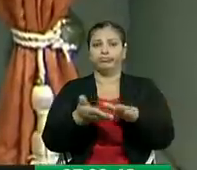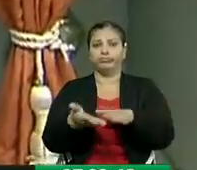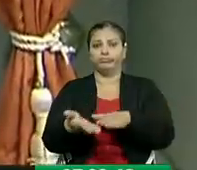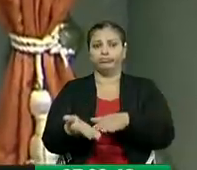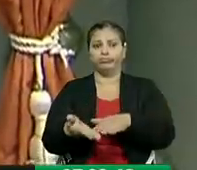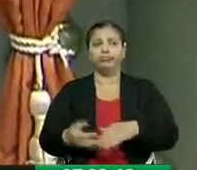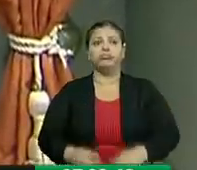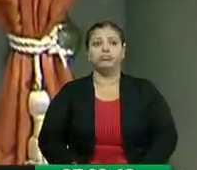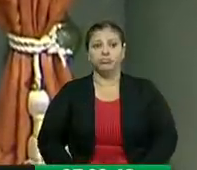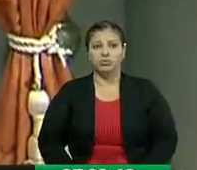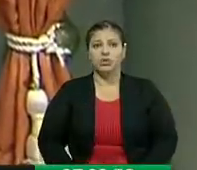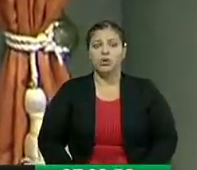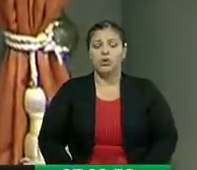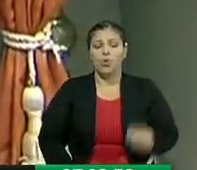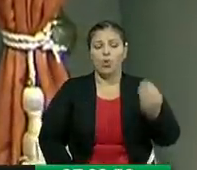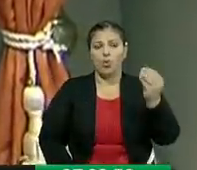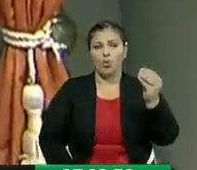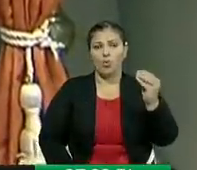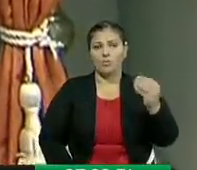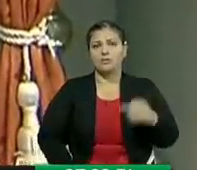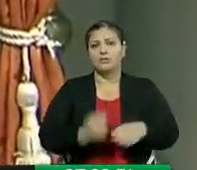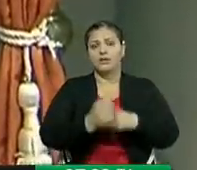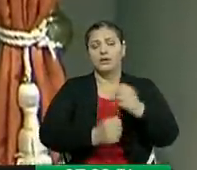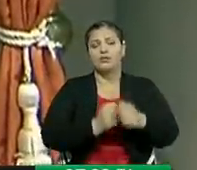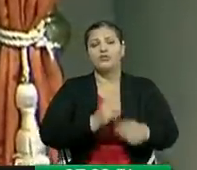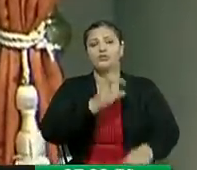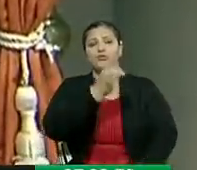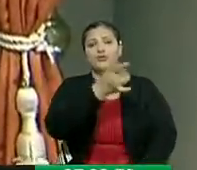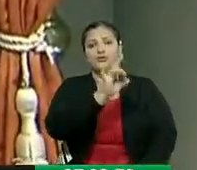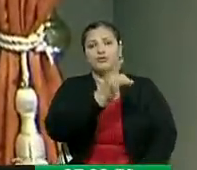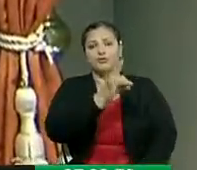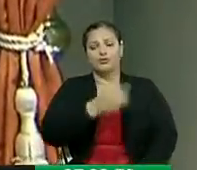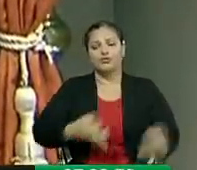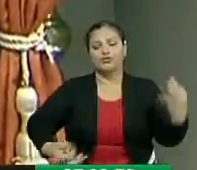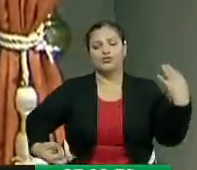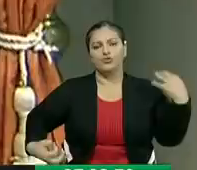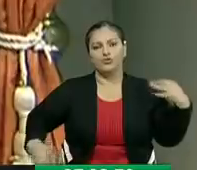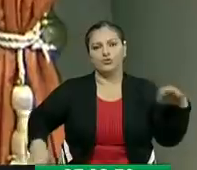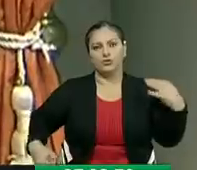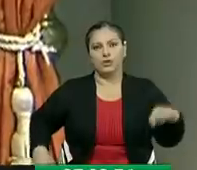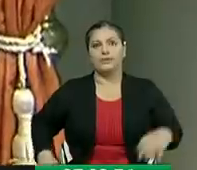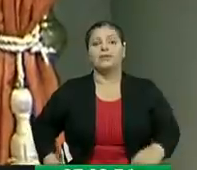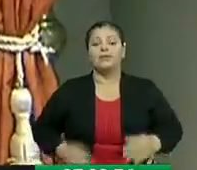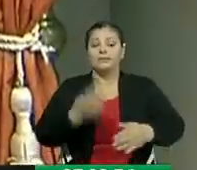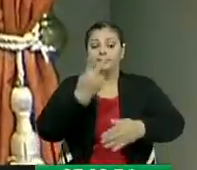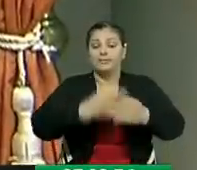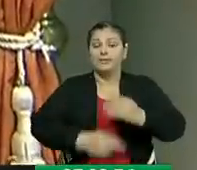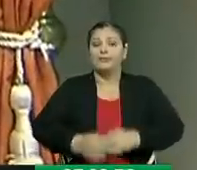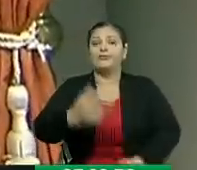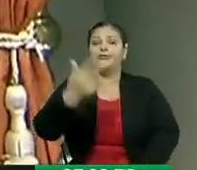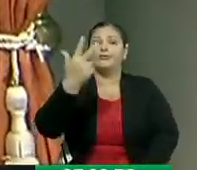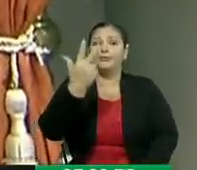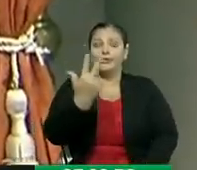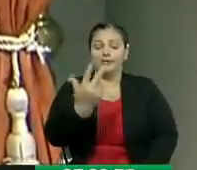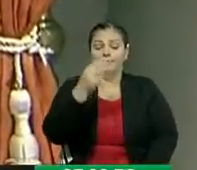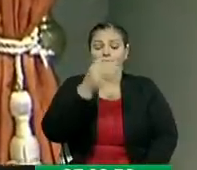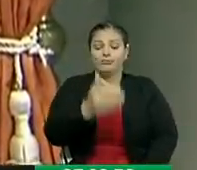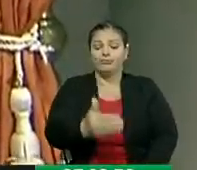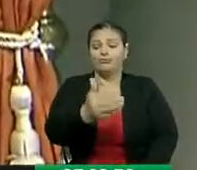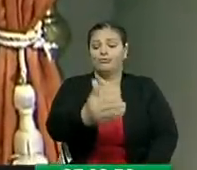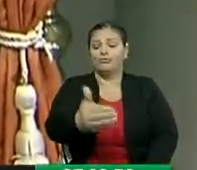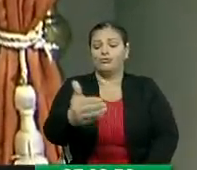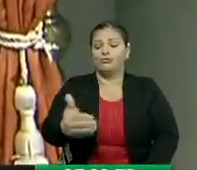de familia, soltera, quien deja evidentemente a 3 pequeños en la orfandad y aparte una colección